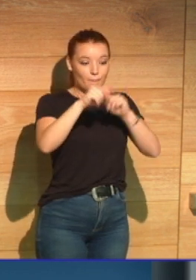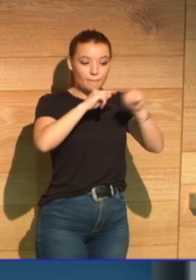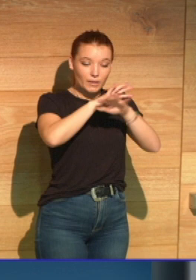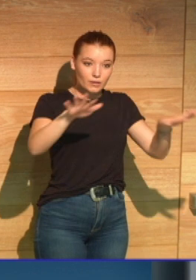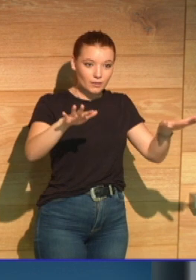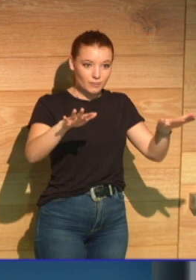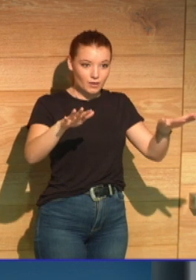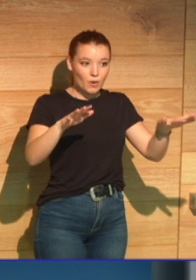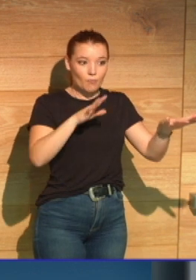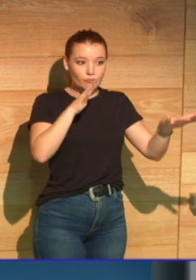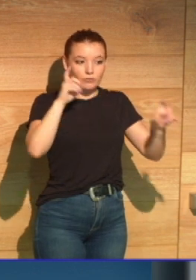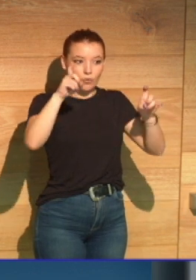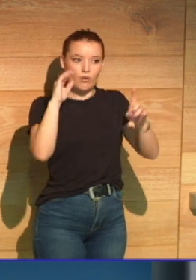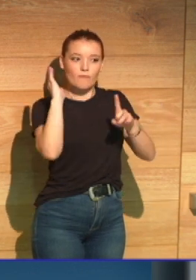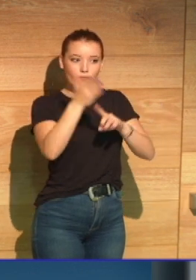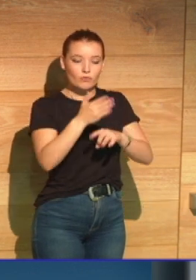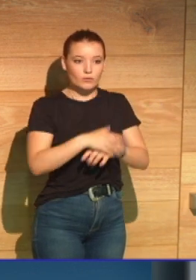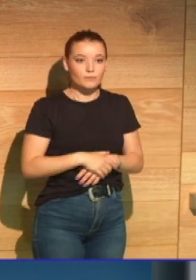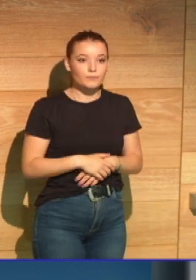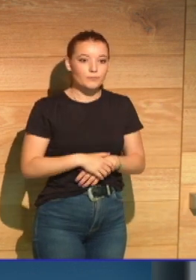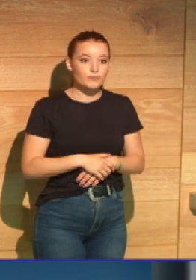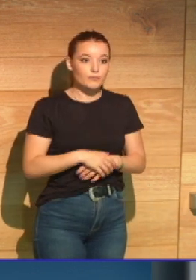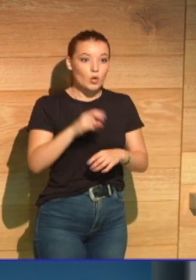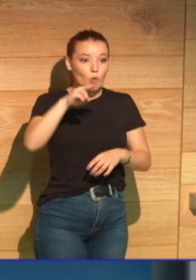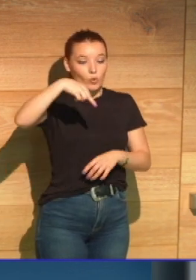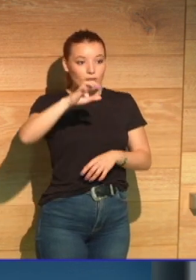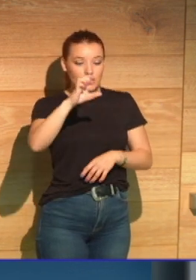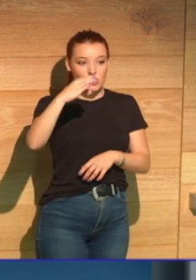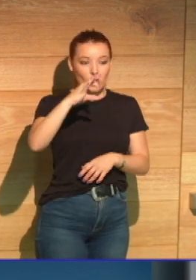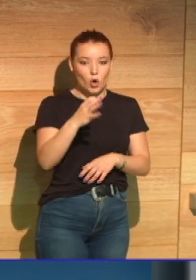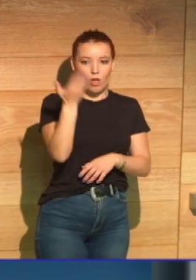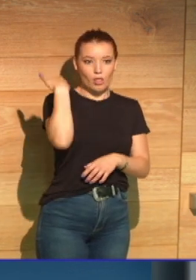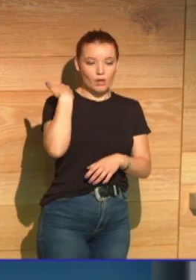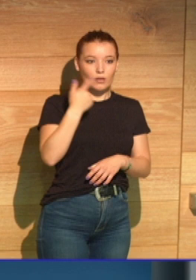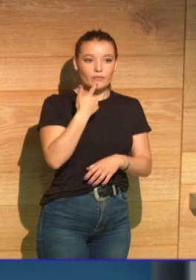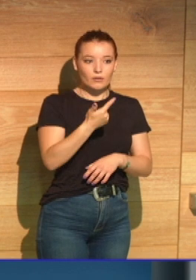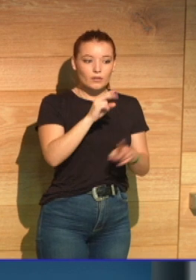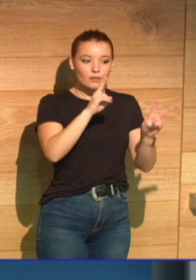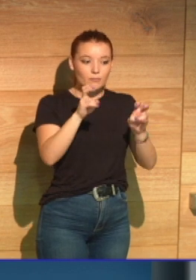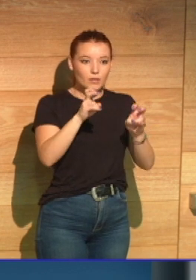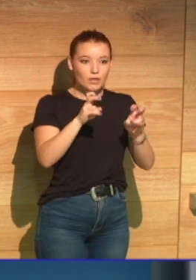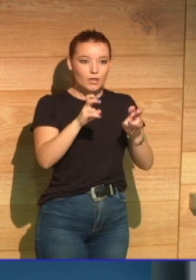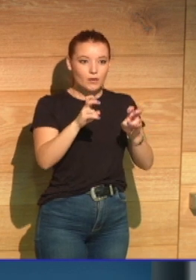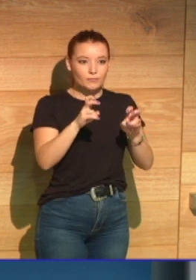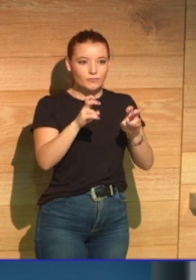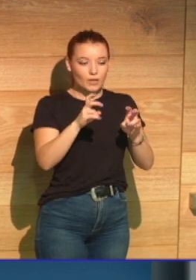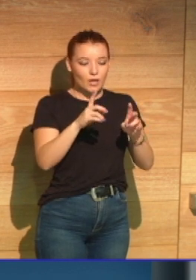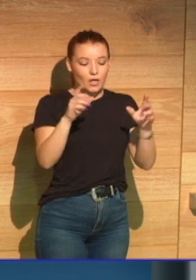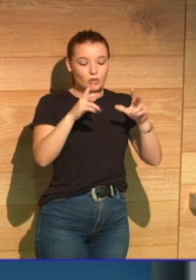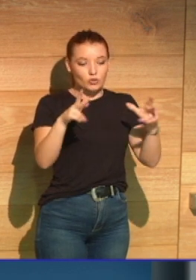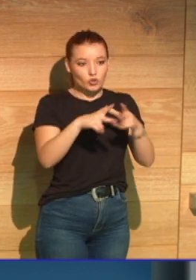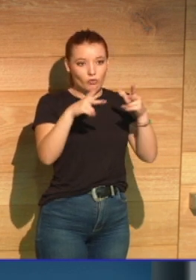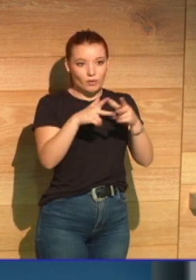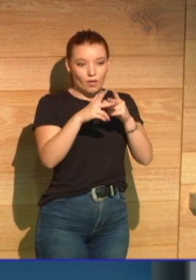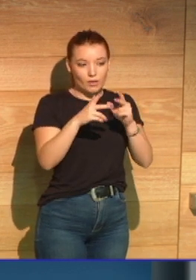la misma educación? Ya la UNESCO hace algunos años había hablado del informe de las sociedades del conocimiento y proponía pasar de las sociedades de la